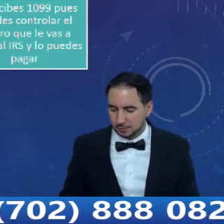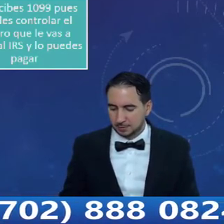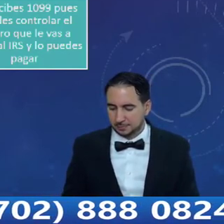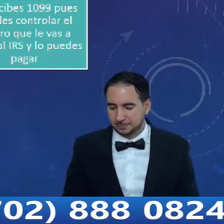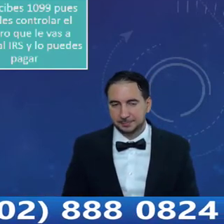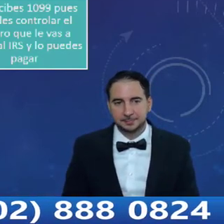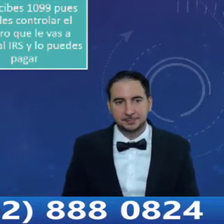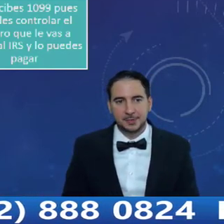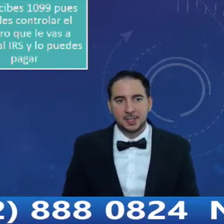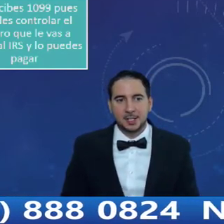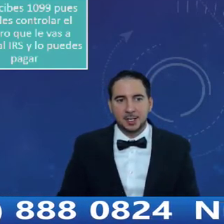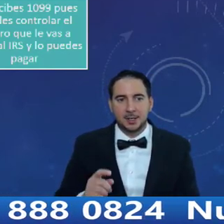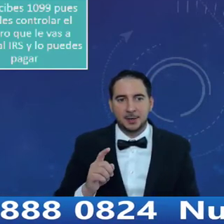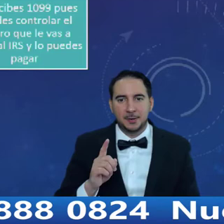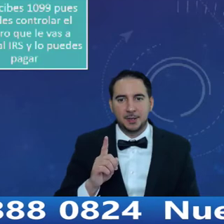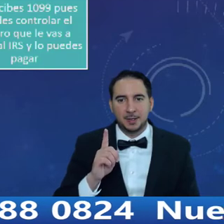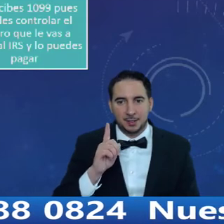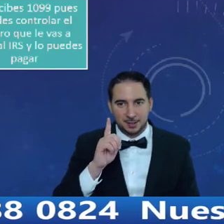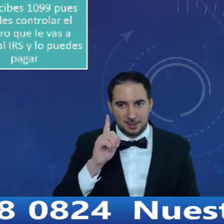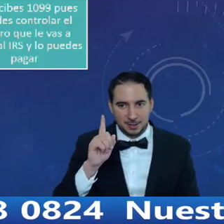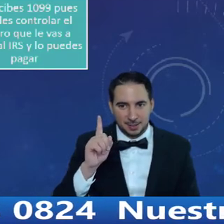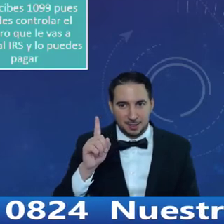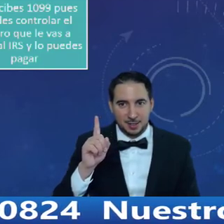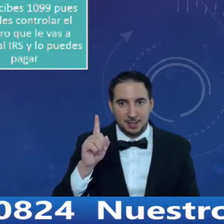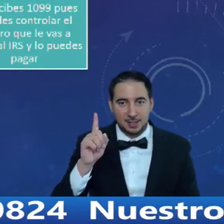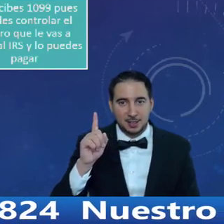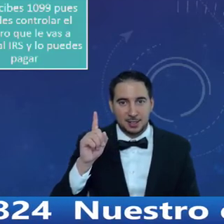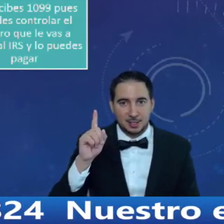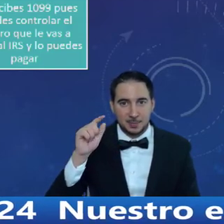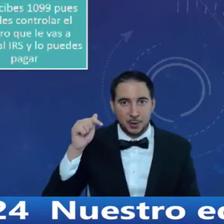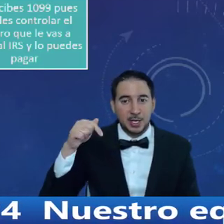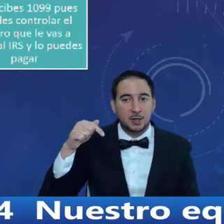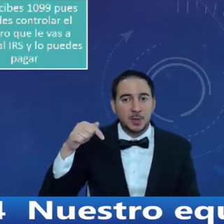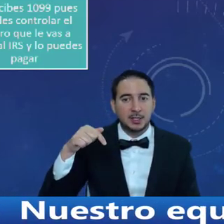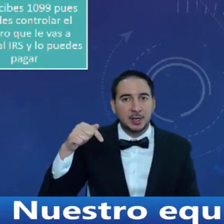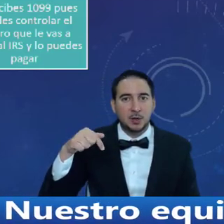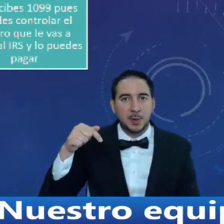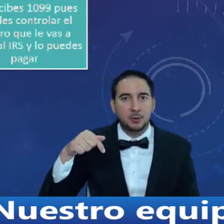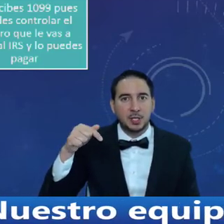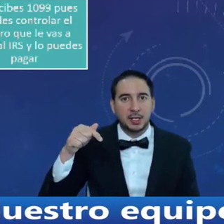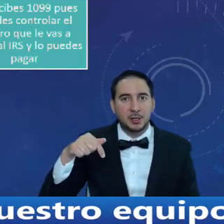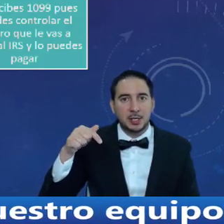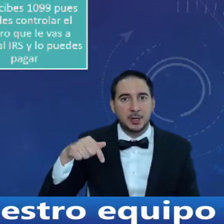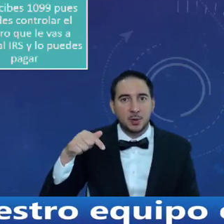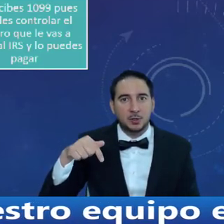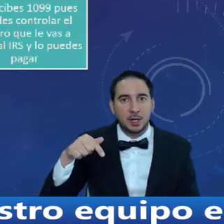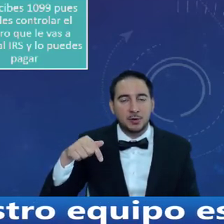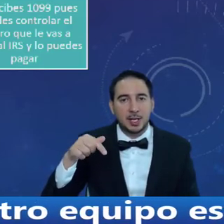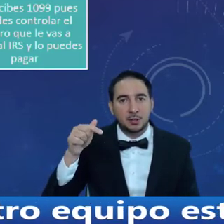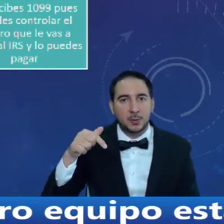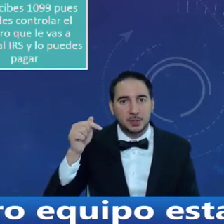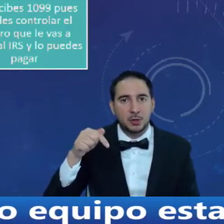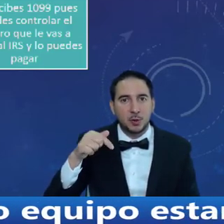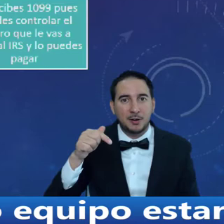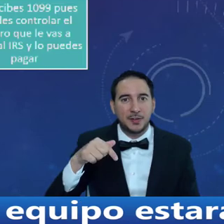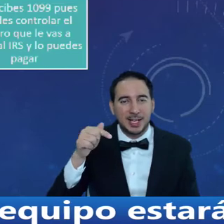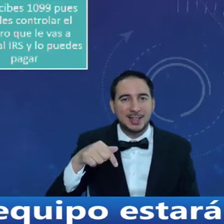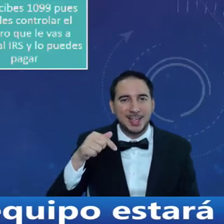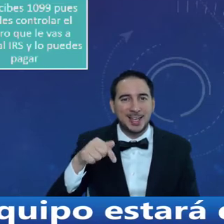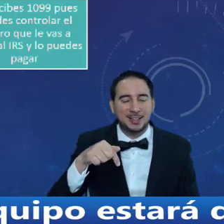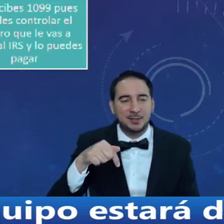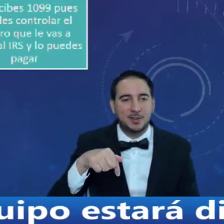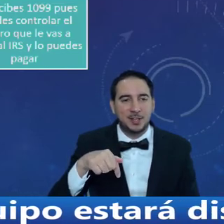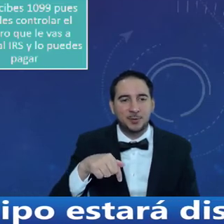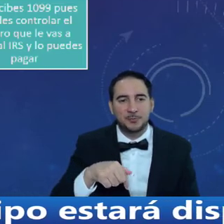pagan a un reactor? Por propiedad o por casa que venda. Si ponen el comentario y me preguntan, quiero saber cuánto gana un reactor, pues se lo digo al